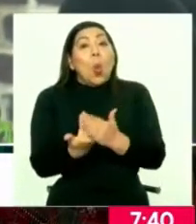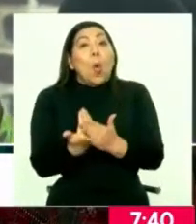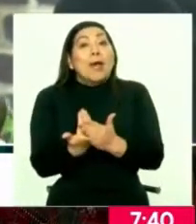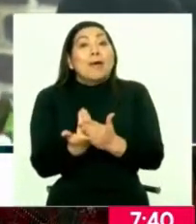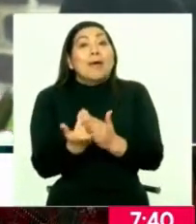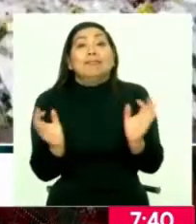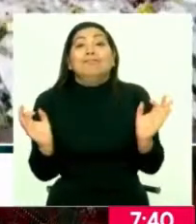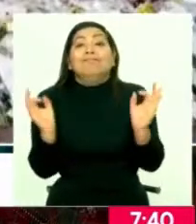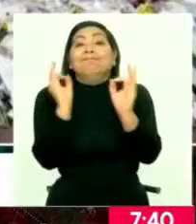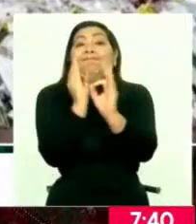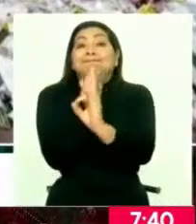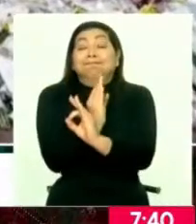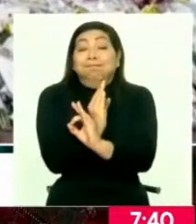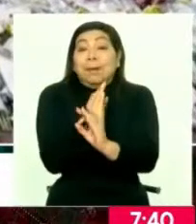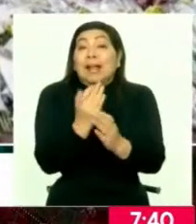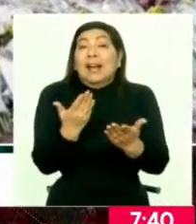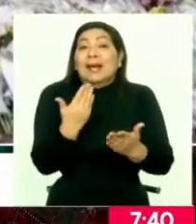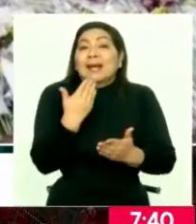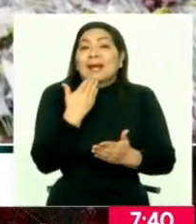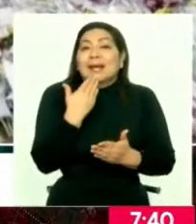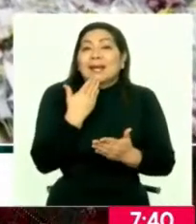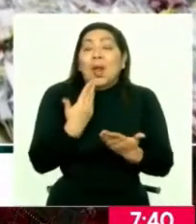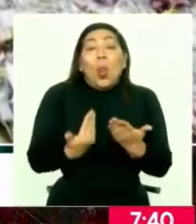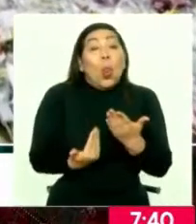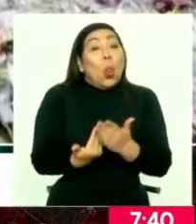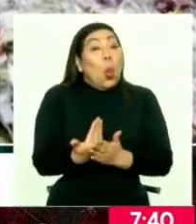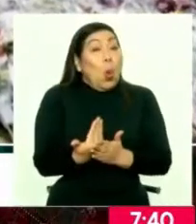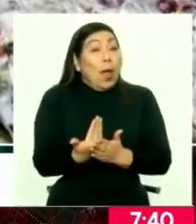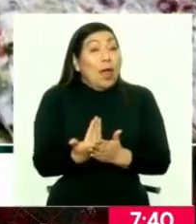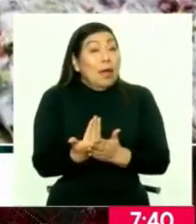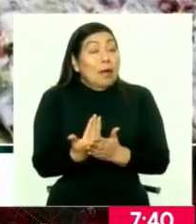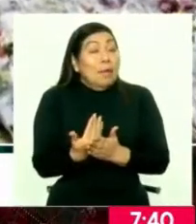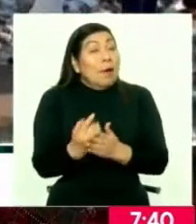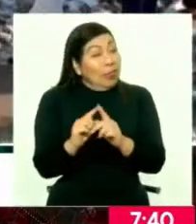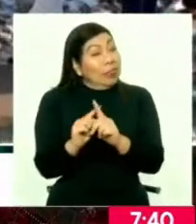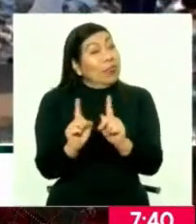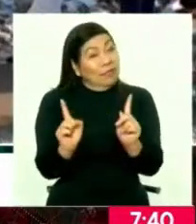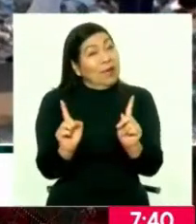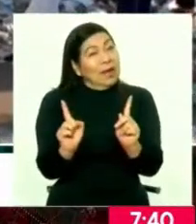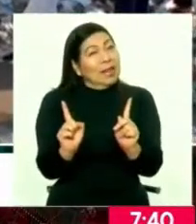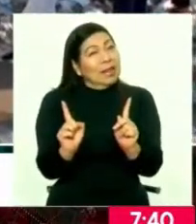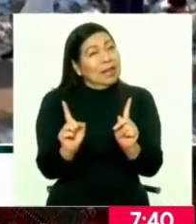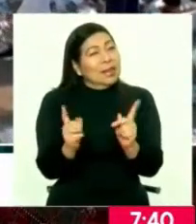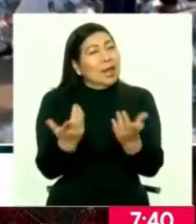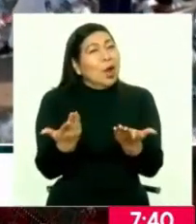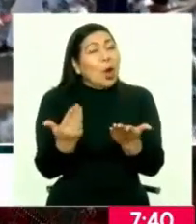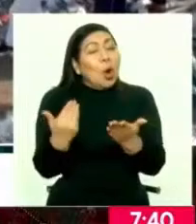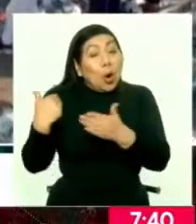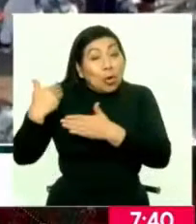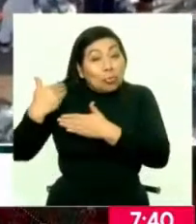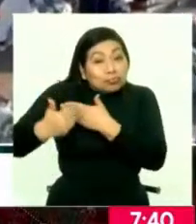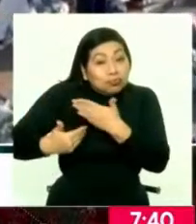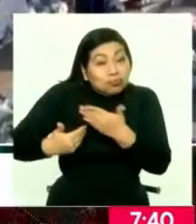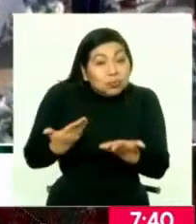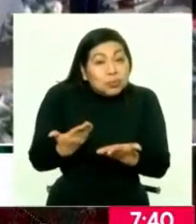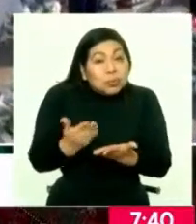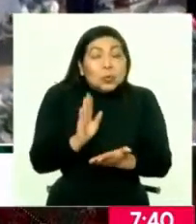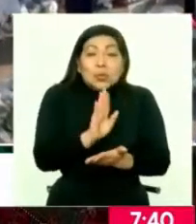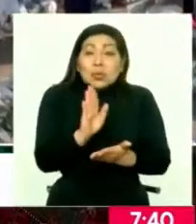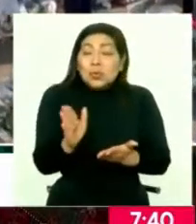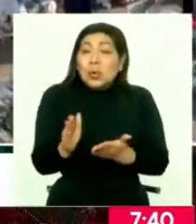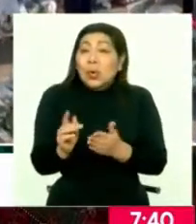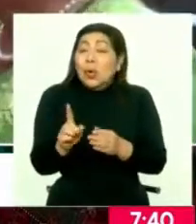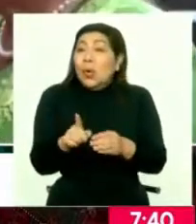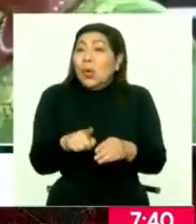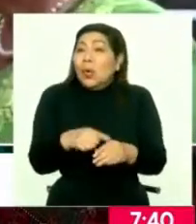etapa. ¿Podríamos esperar una influencia distinta o una continuidad de lo que